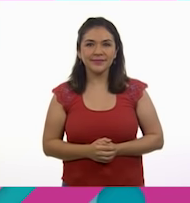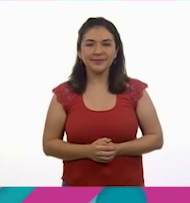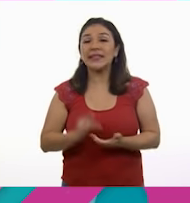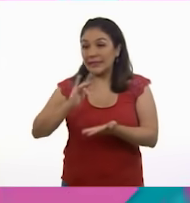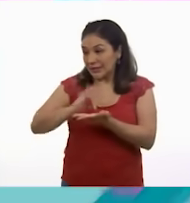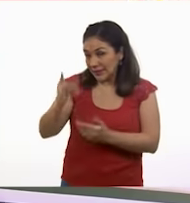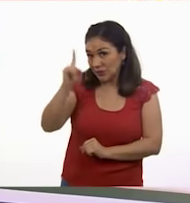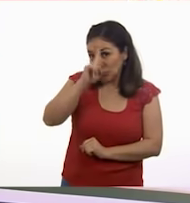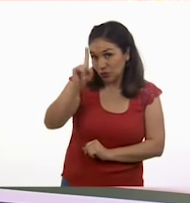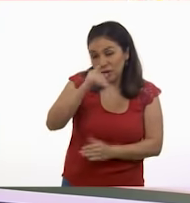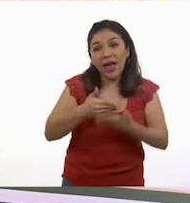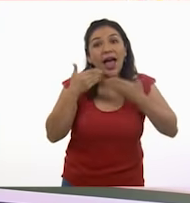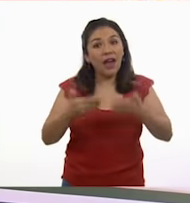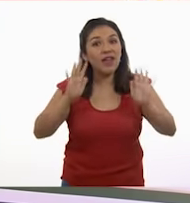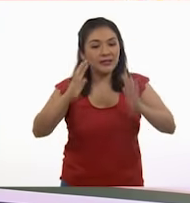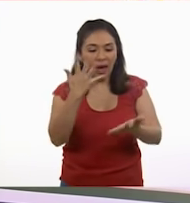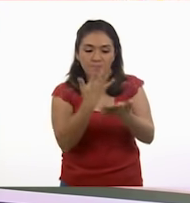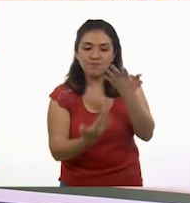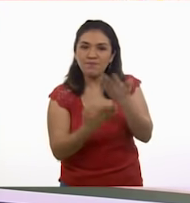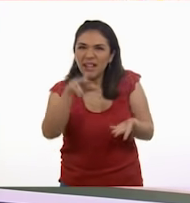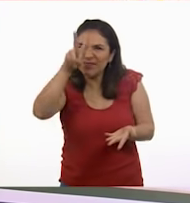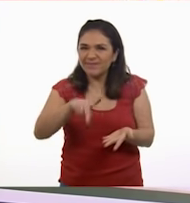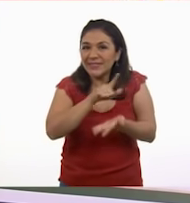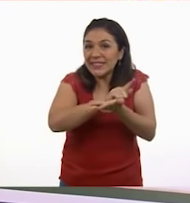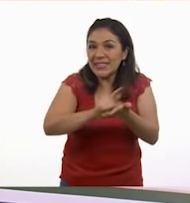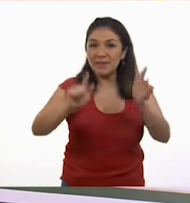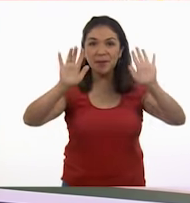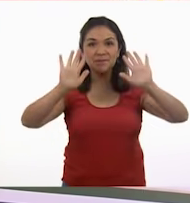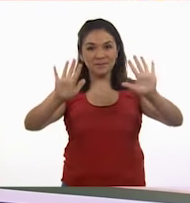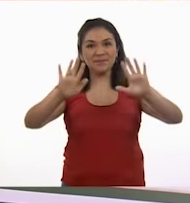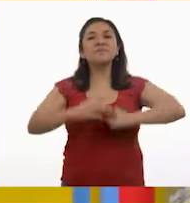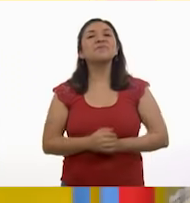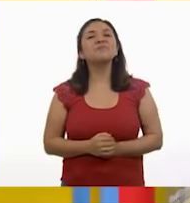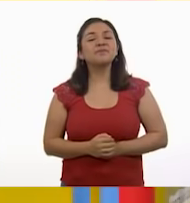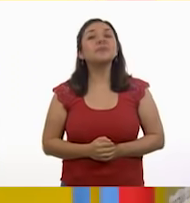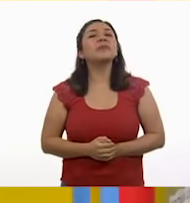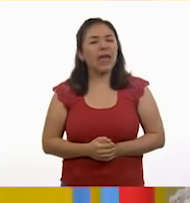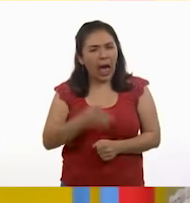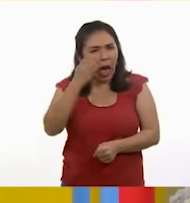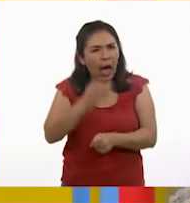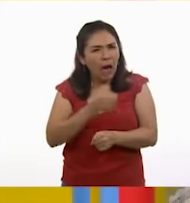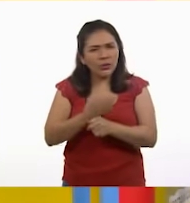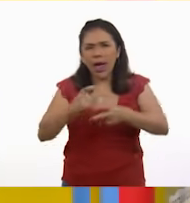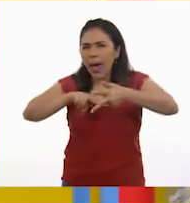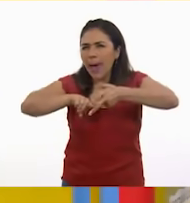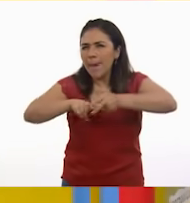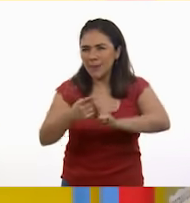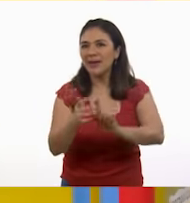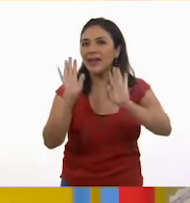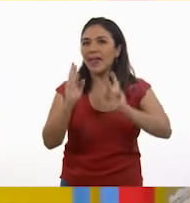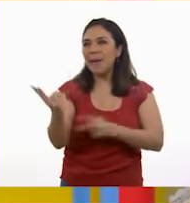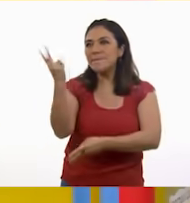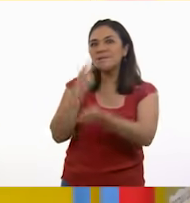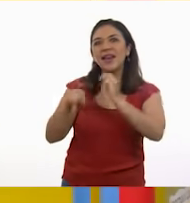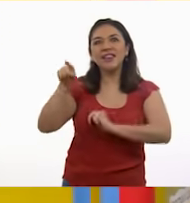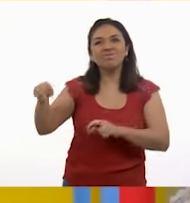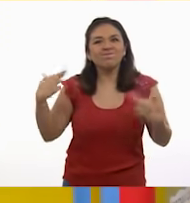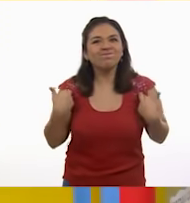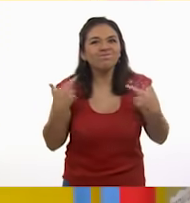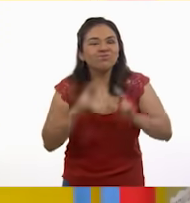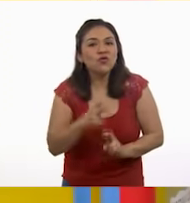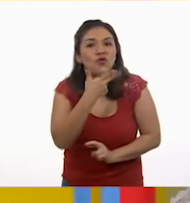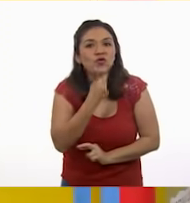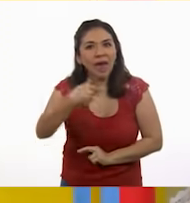gracias a whole historia tenemos nuestras manos bien limpias y para comenzar ya está aquí nuestro maestro